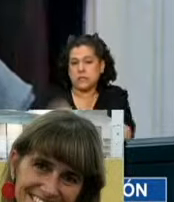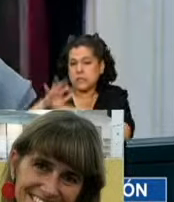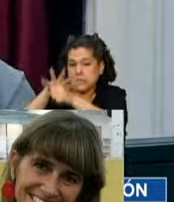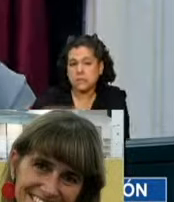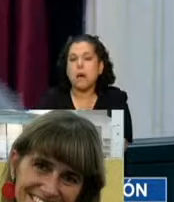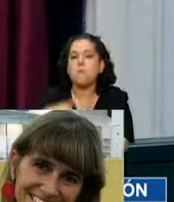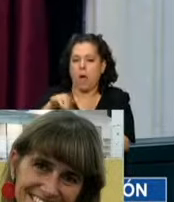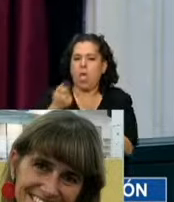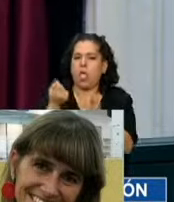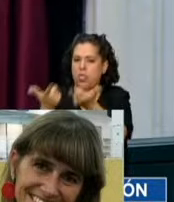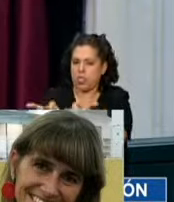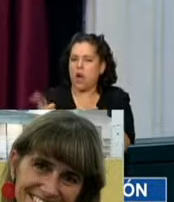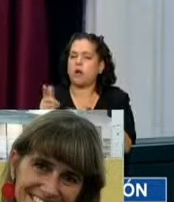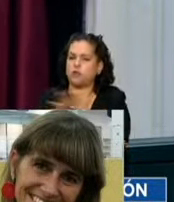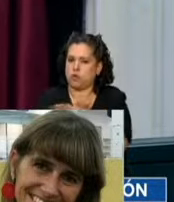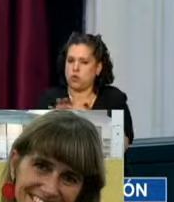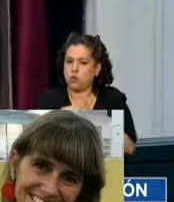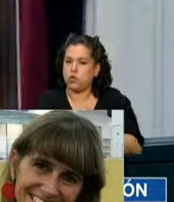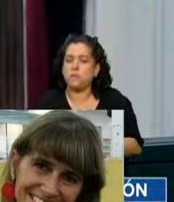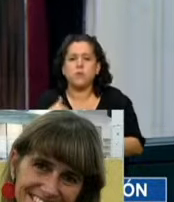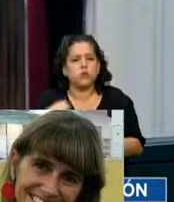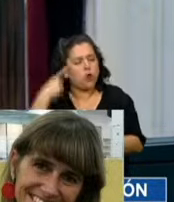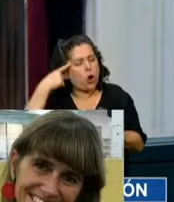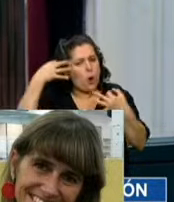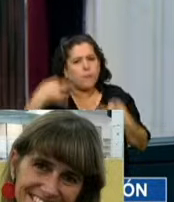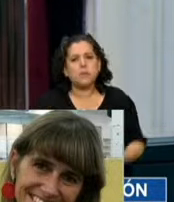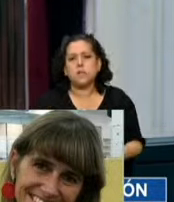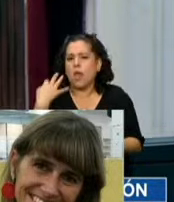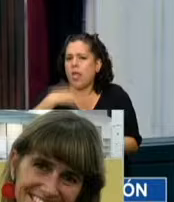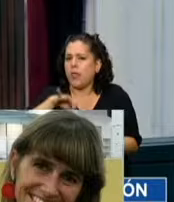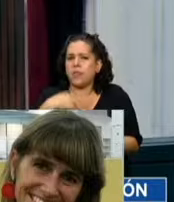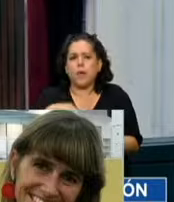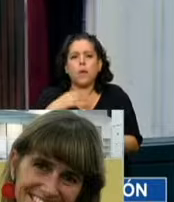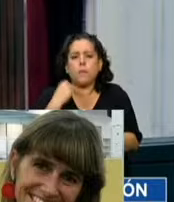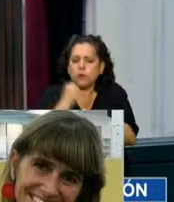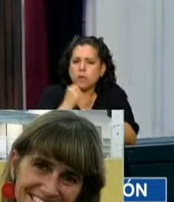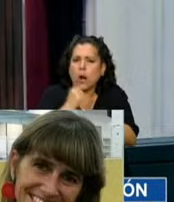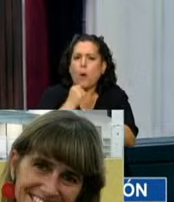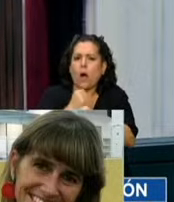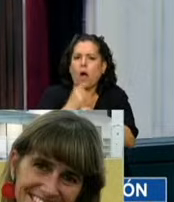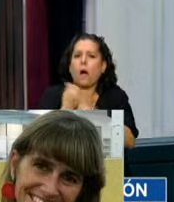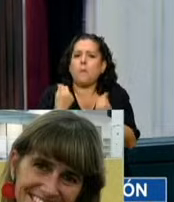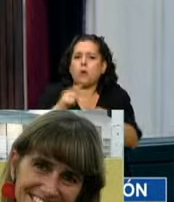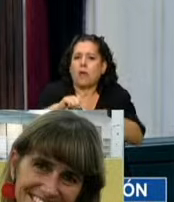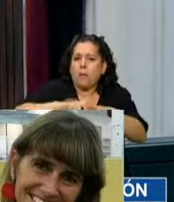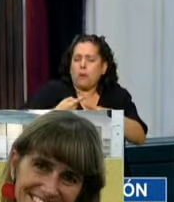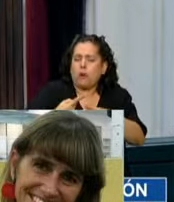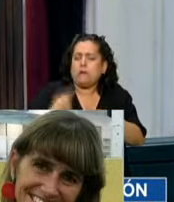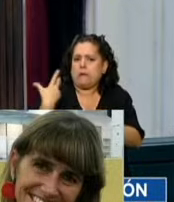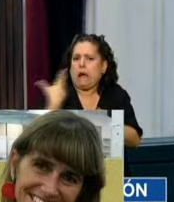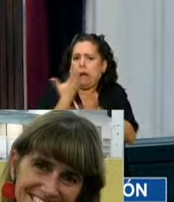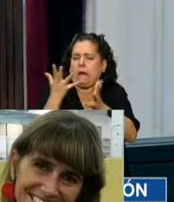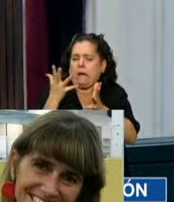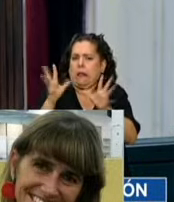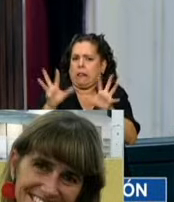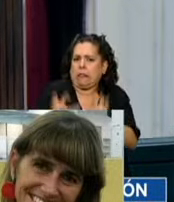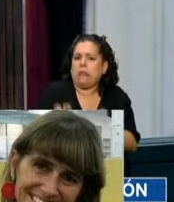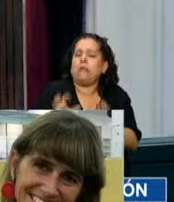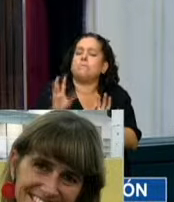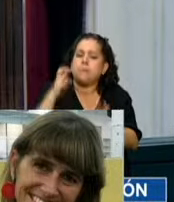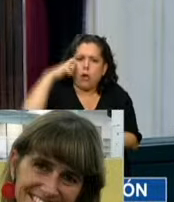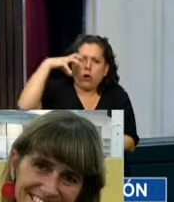no con esto no va a pasar nada a mí me parece desde lo político Esto está adelantando el problema que probablemente vayamos a tener